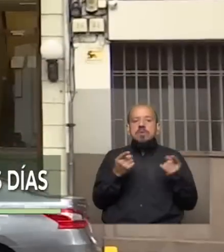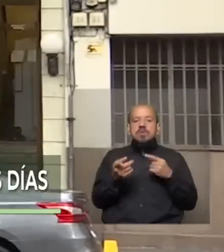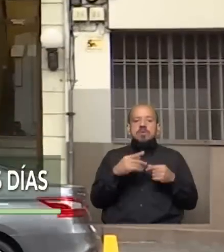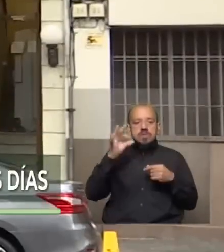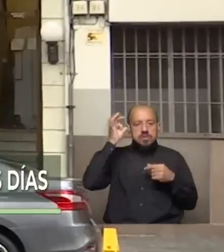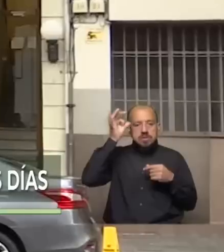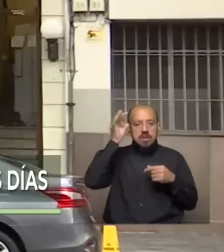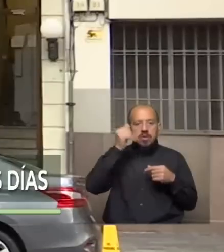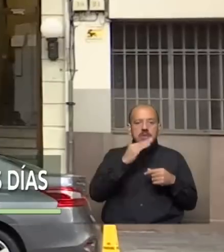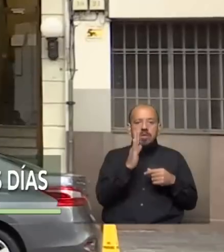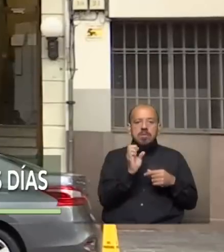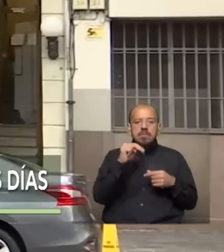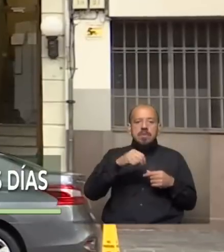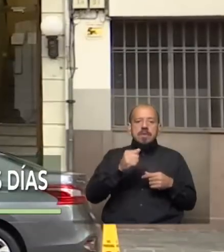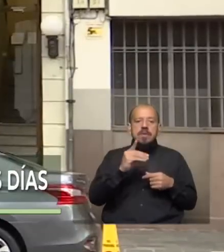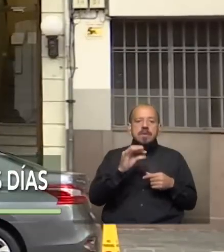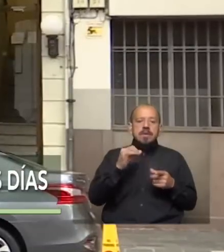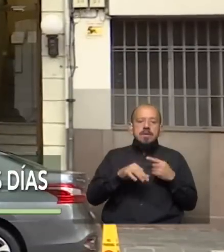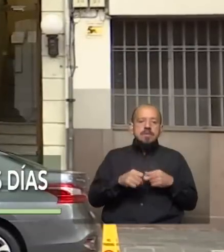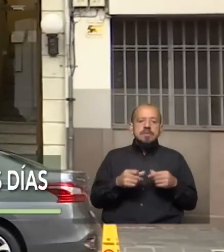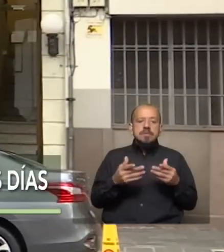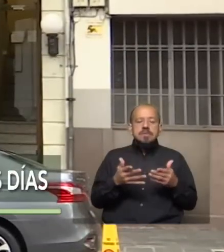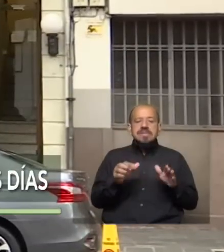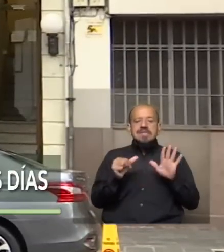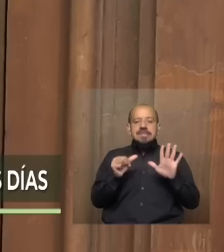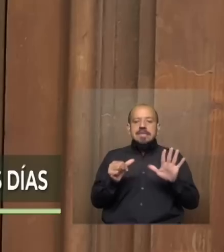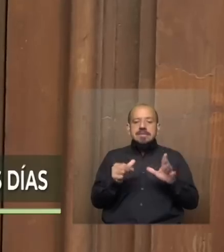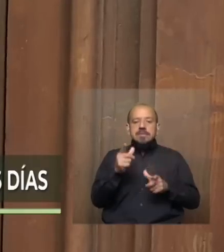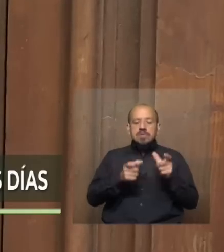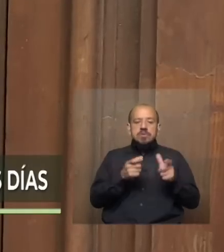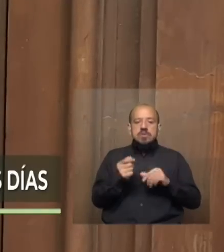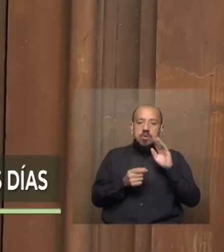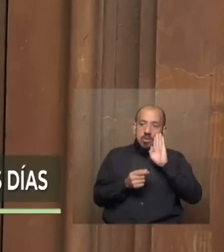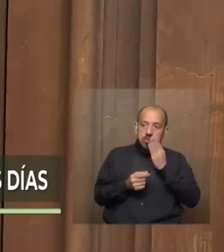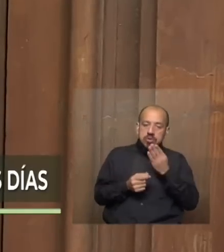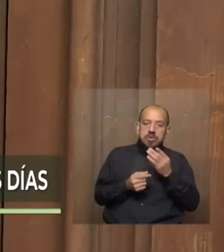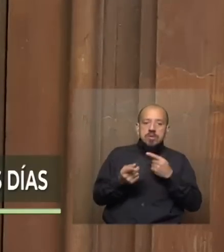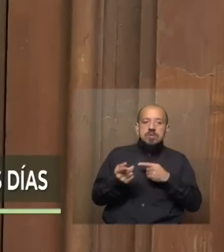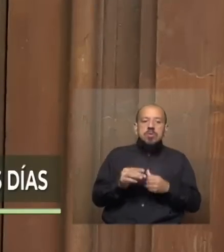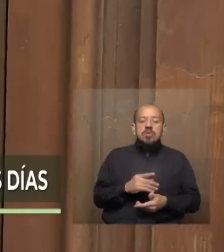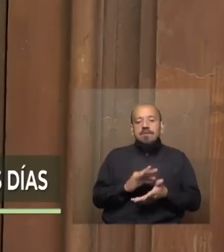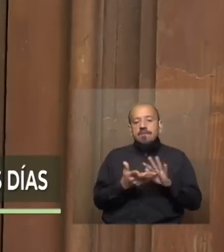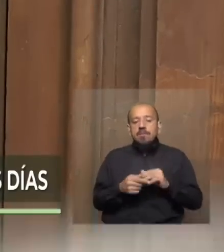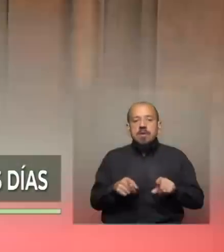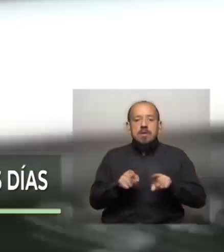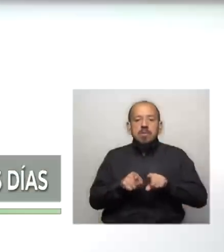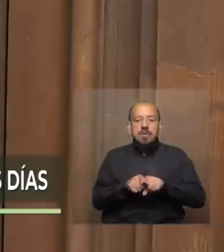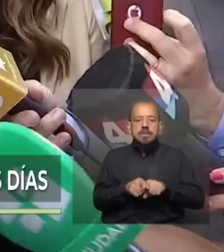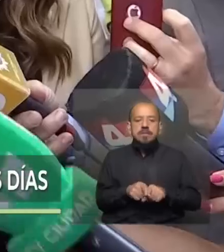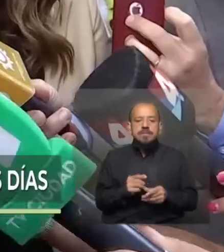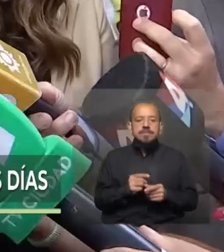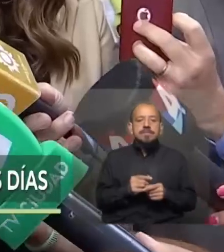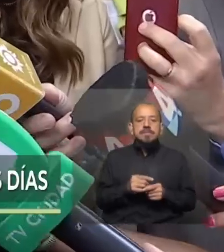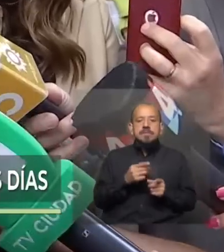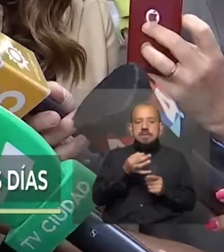al senador Gustavo penadés hasta el momento declararon seis víctimas y todas reconocieron un mismo modus operandi en esta causa